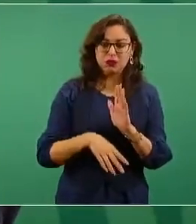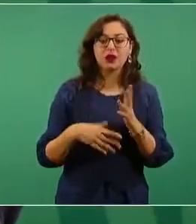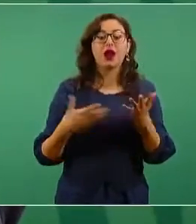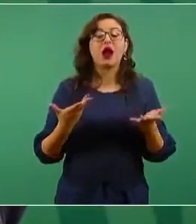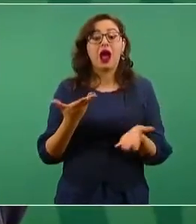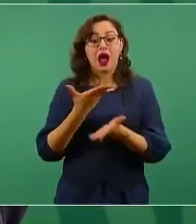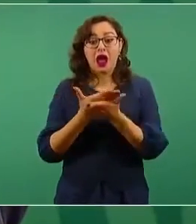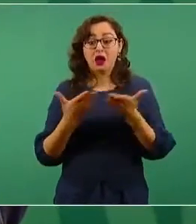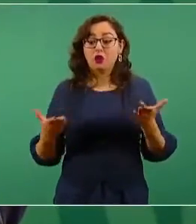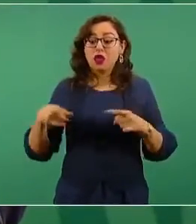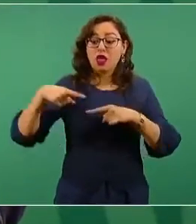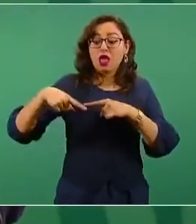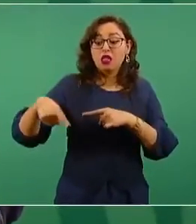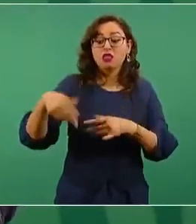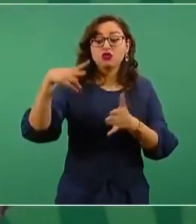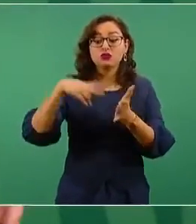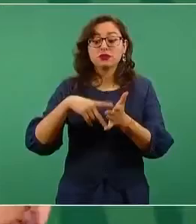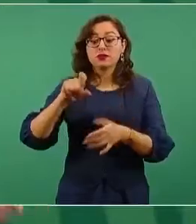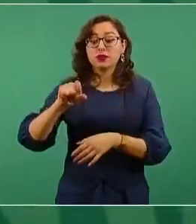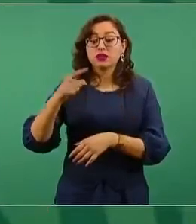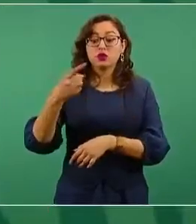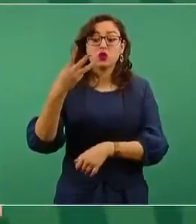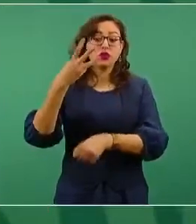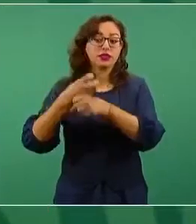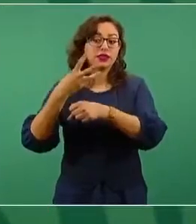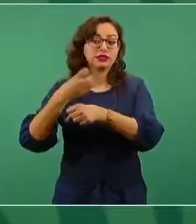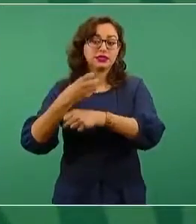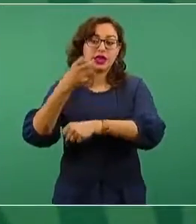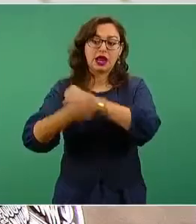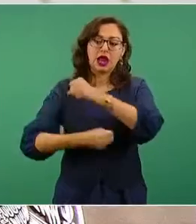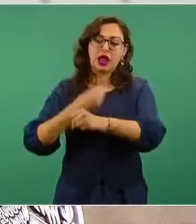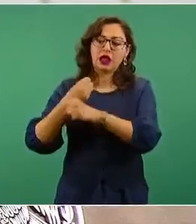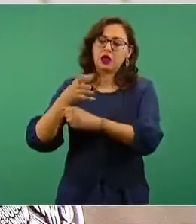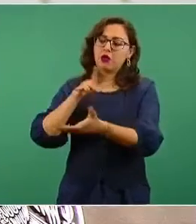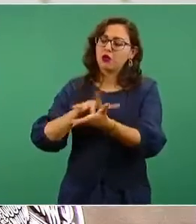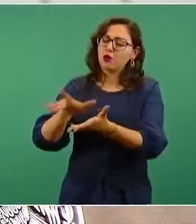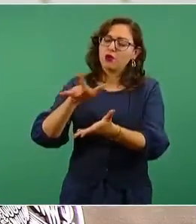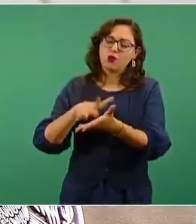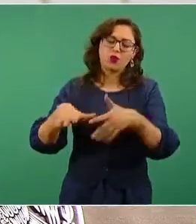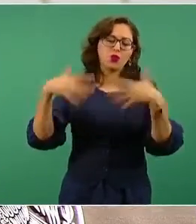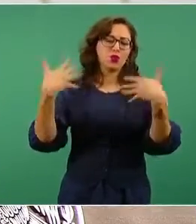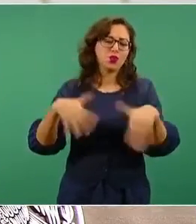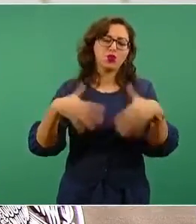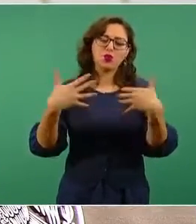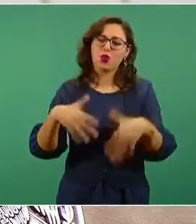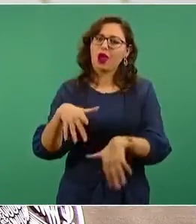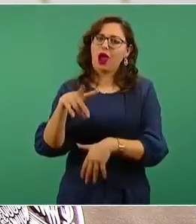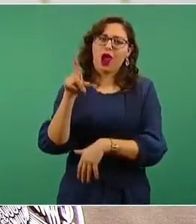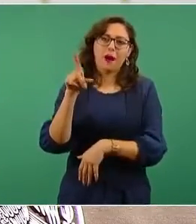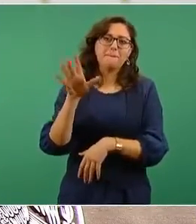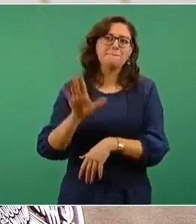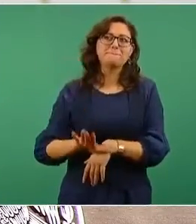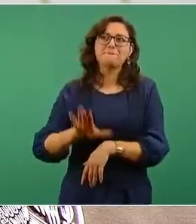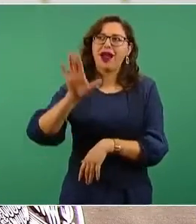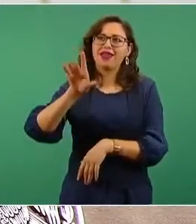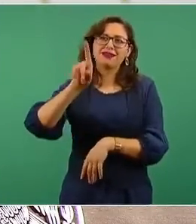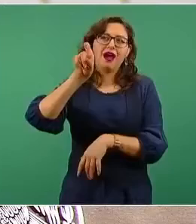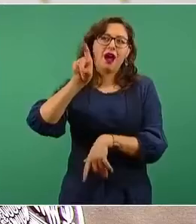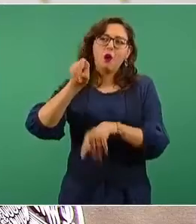consecutivo da el gobierno federal a Pemex, pues es como agua de mayo. Y en lo relativo